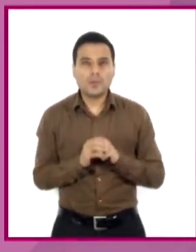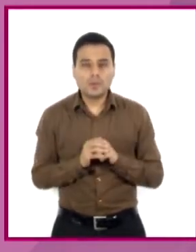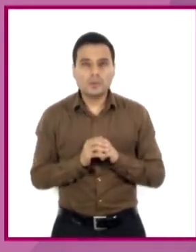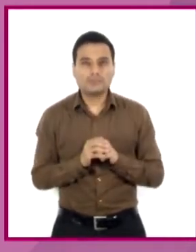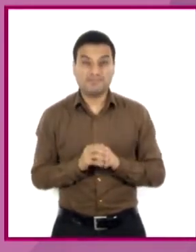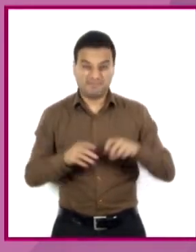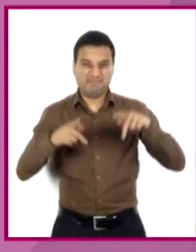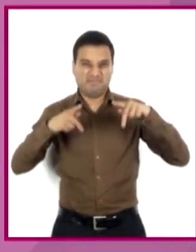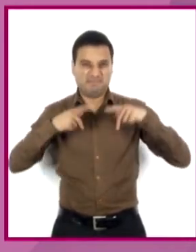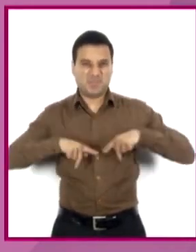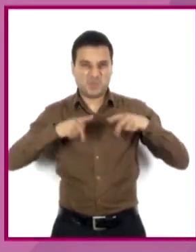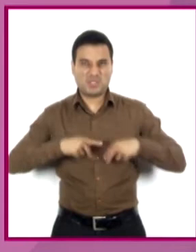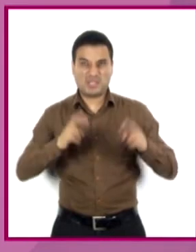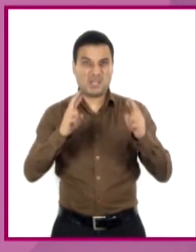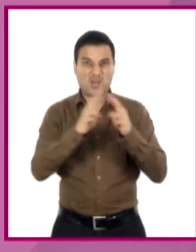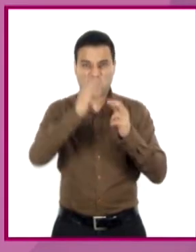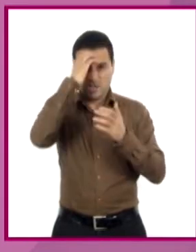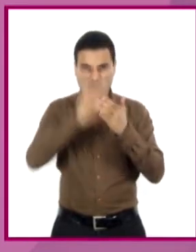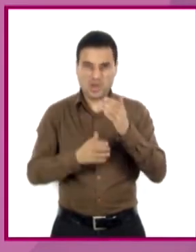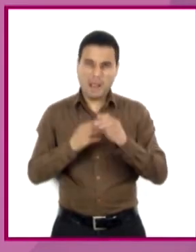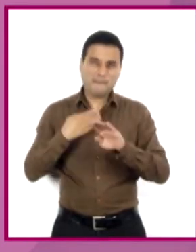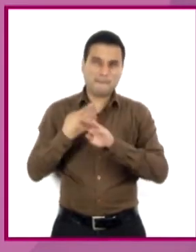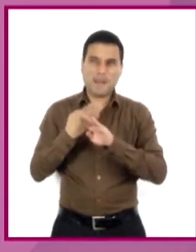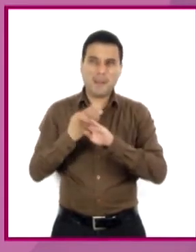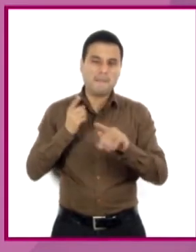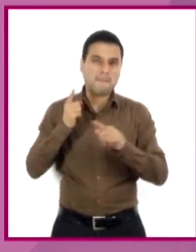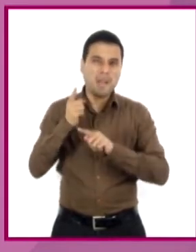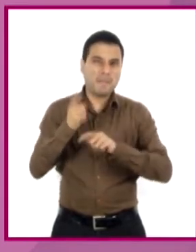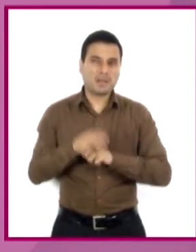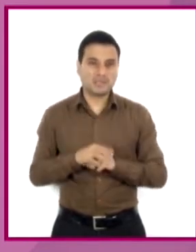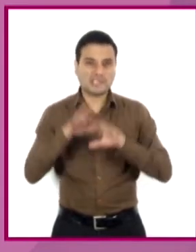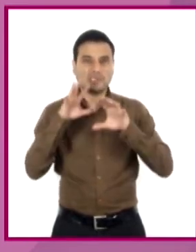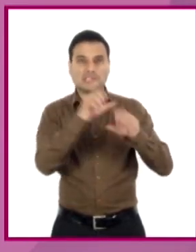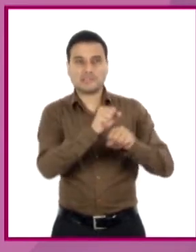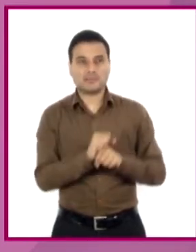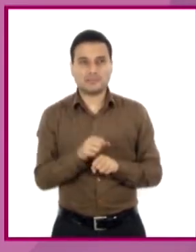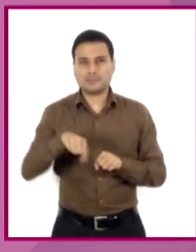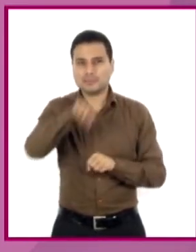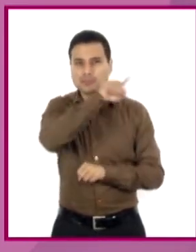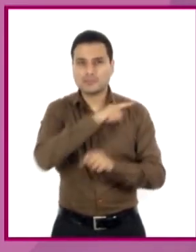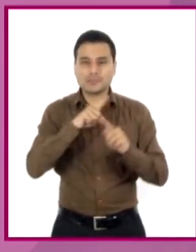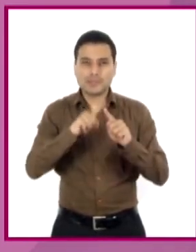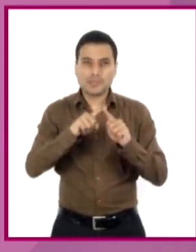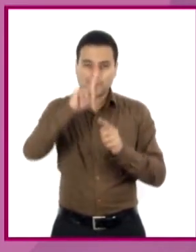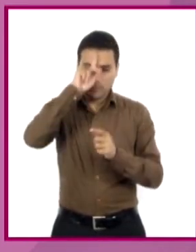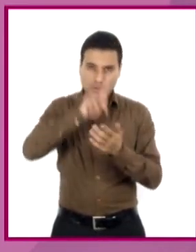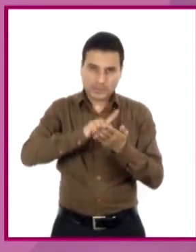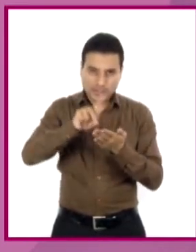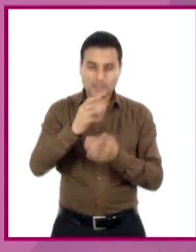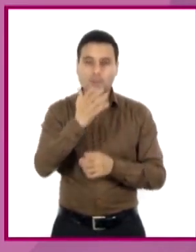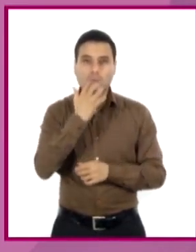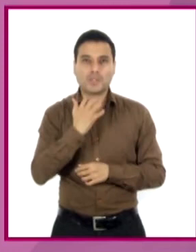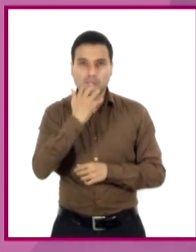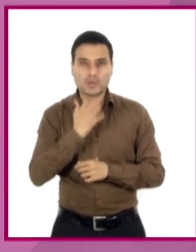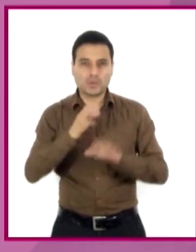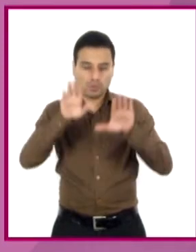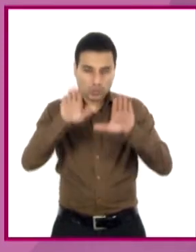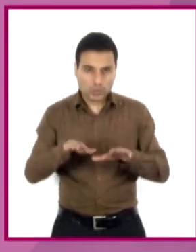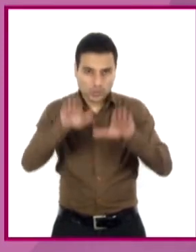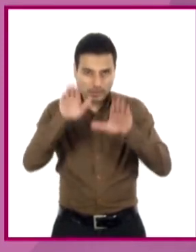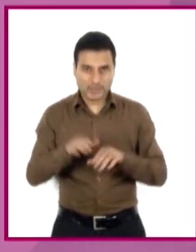los disidentes, es decir, a protestantes, judíos y musulmanes. Felipe II, rey de